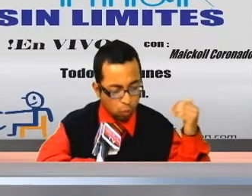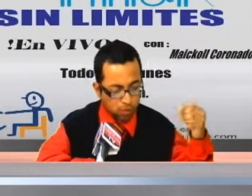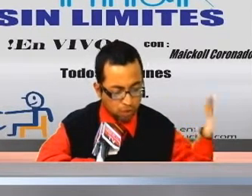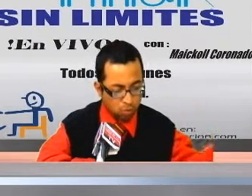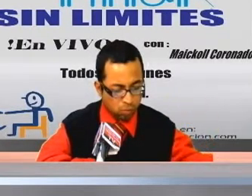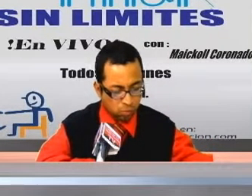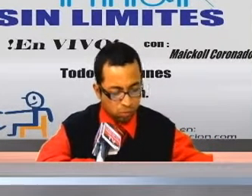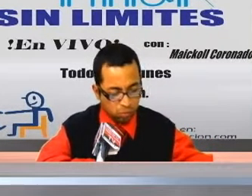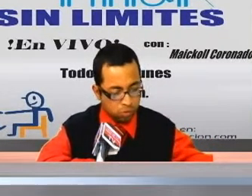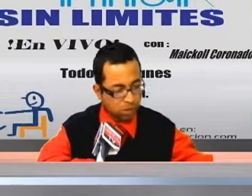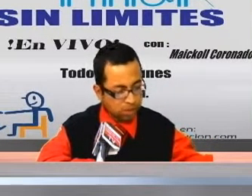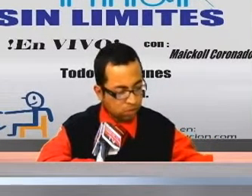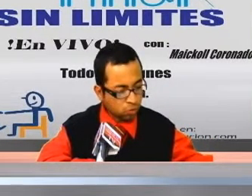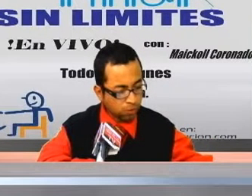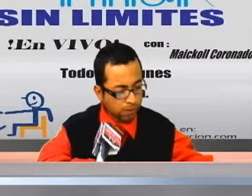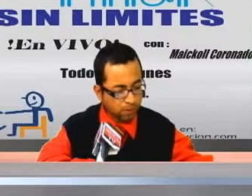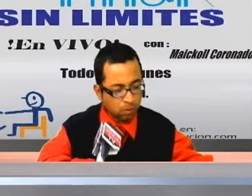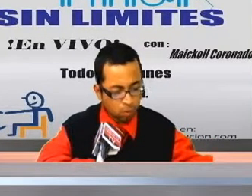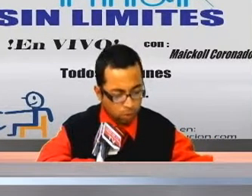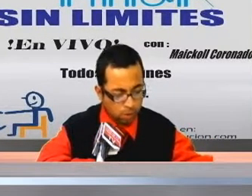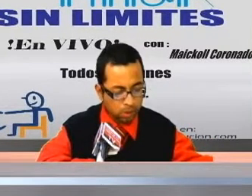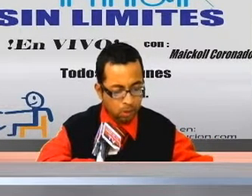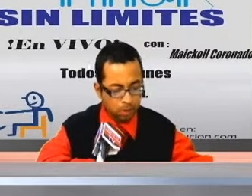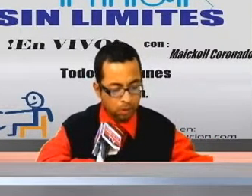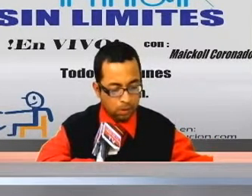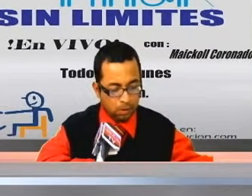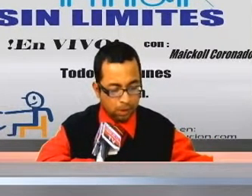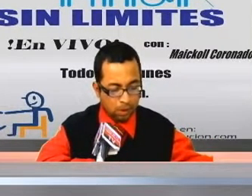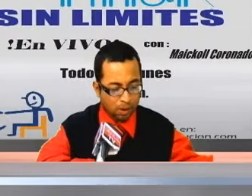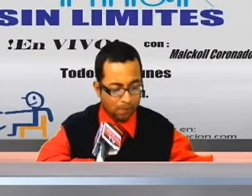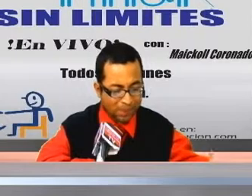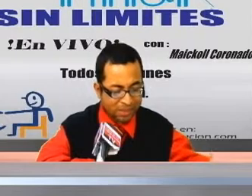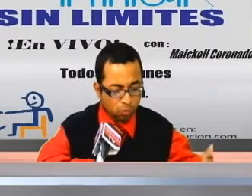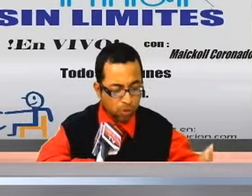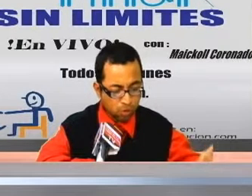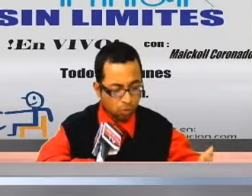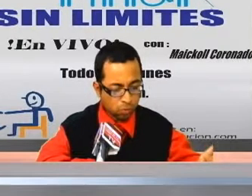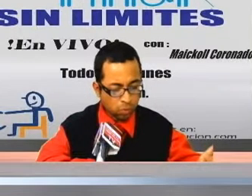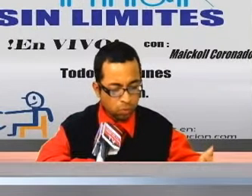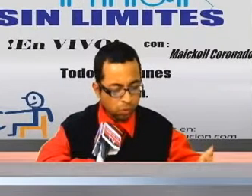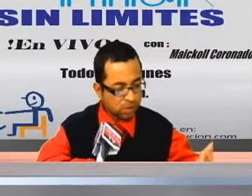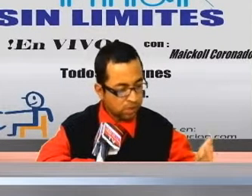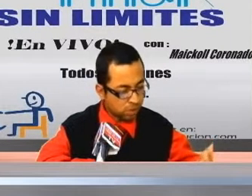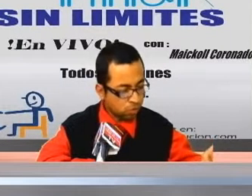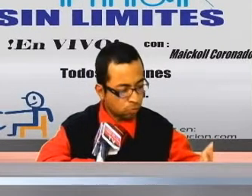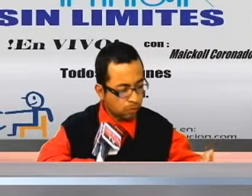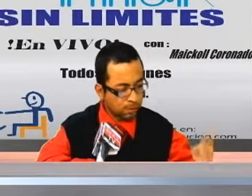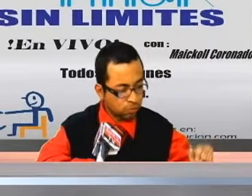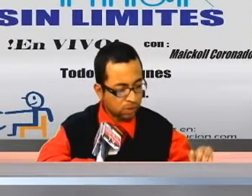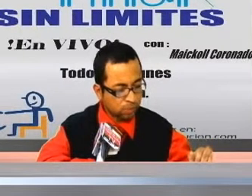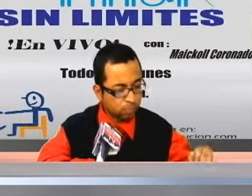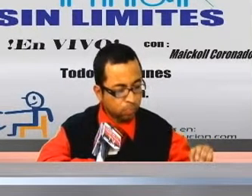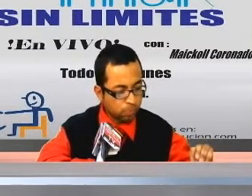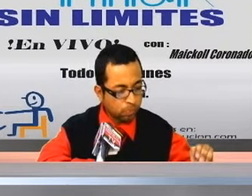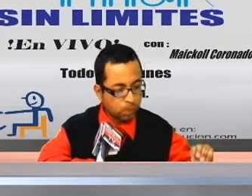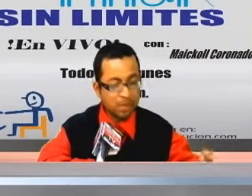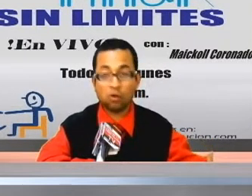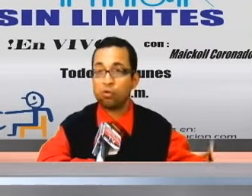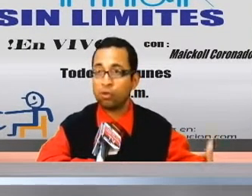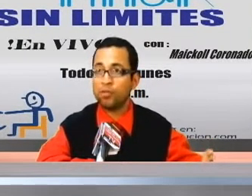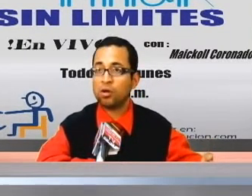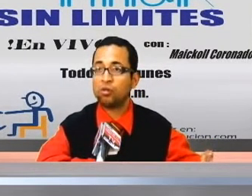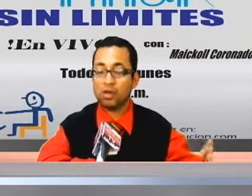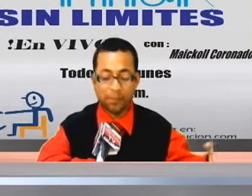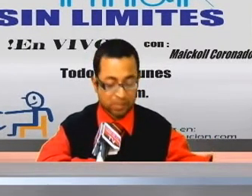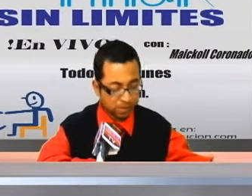que 1.600.000, que más de 1.600.000 personas en